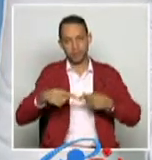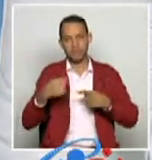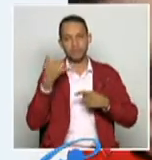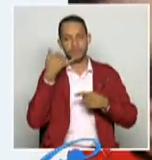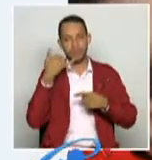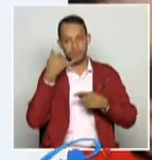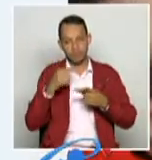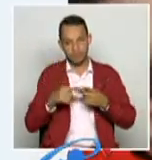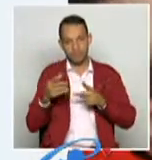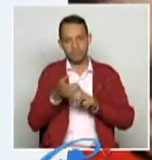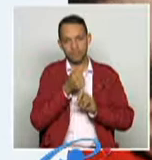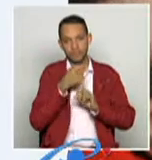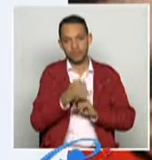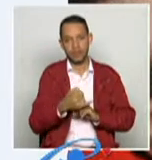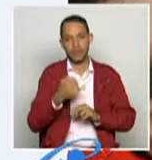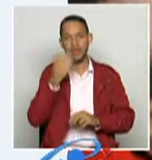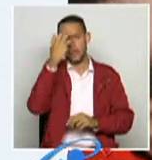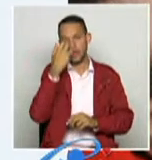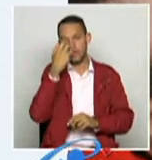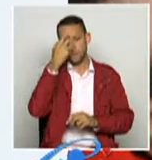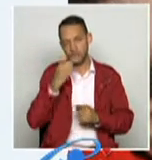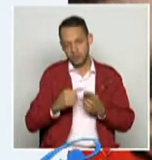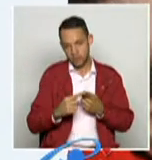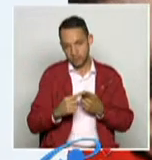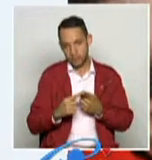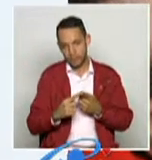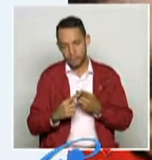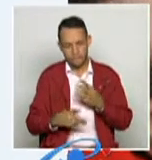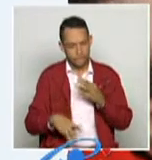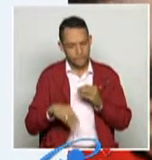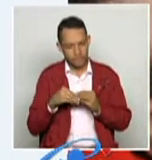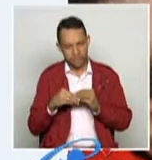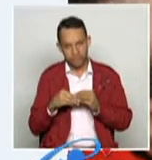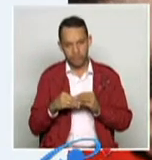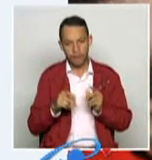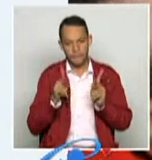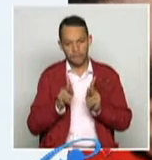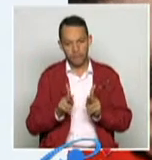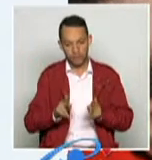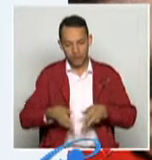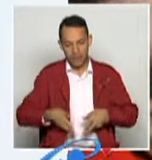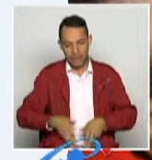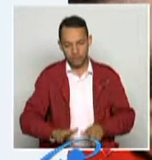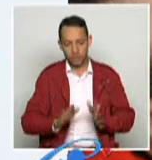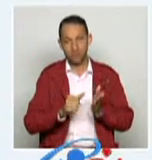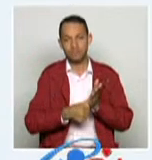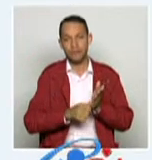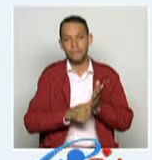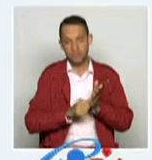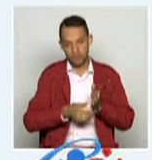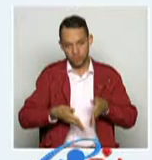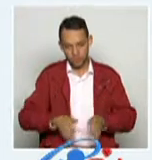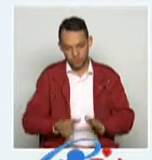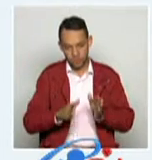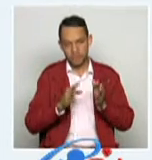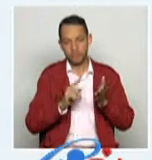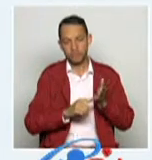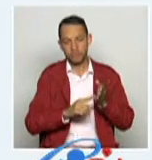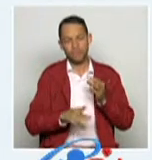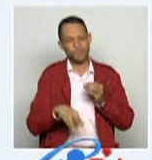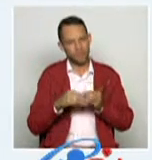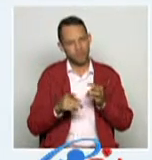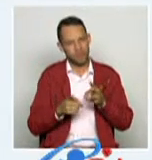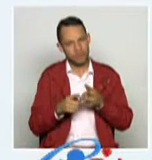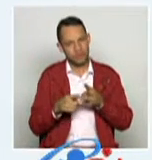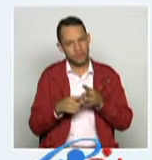la solicitud de examen. Dos, el registro civil de nacimiento del niño y la identificación. Además, el